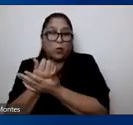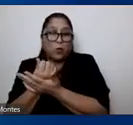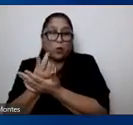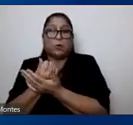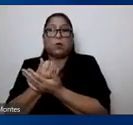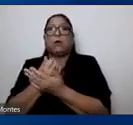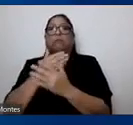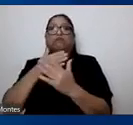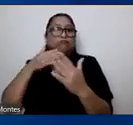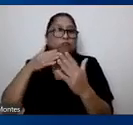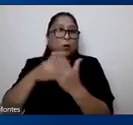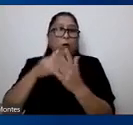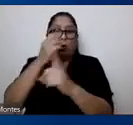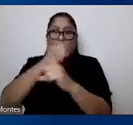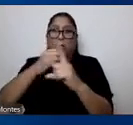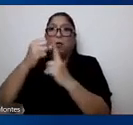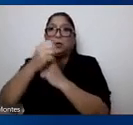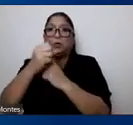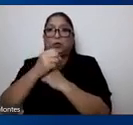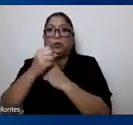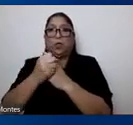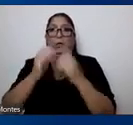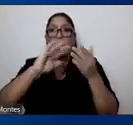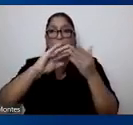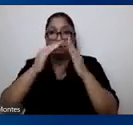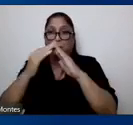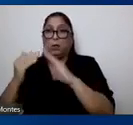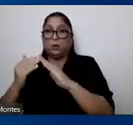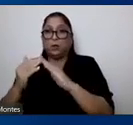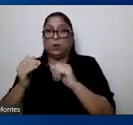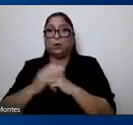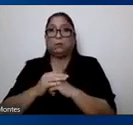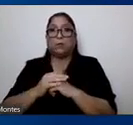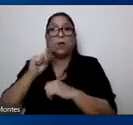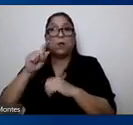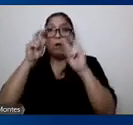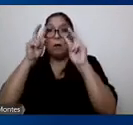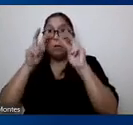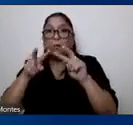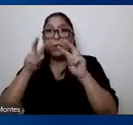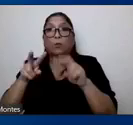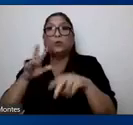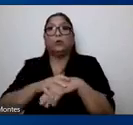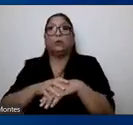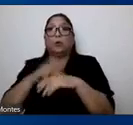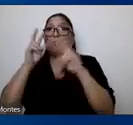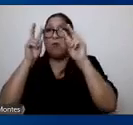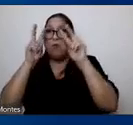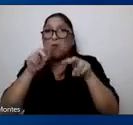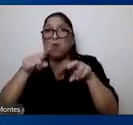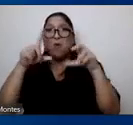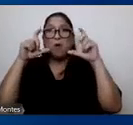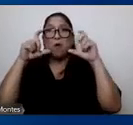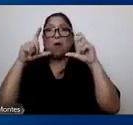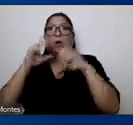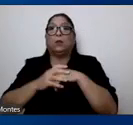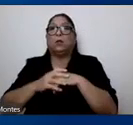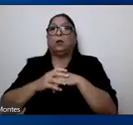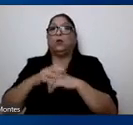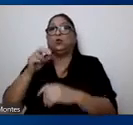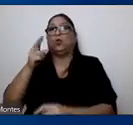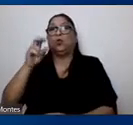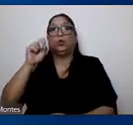de la sociedad urbana. Vemos también ataques como esto, ¿no?, de los húsares de